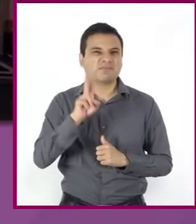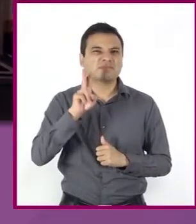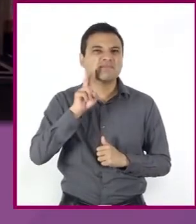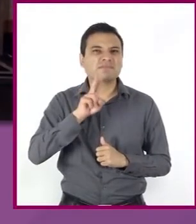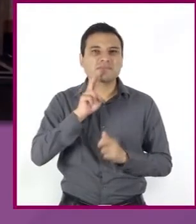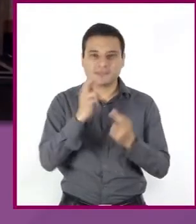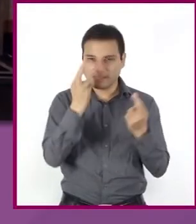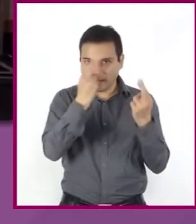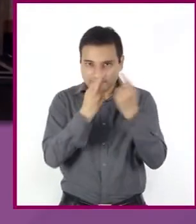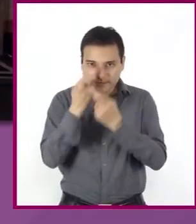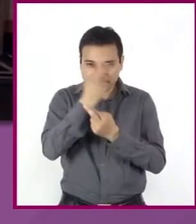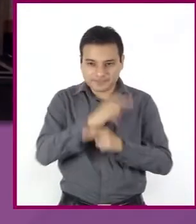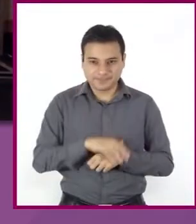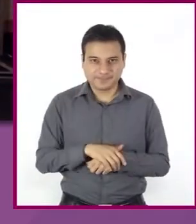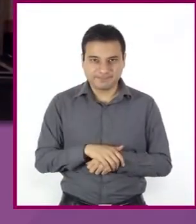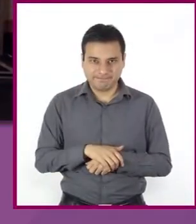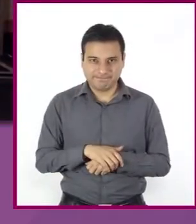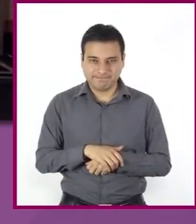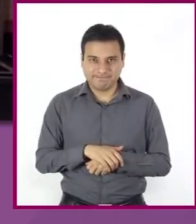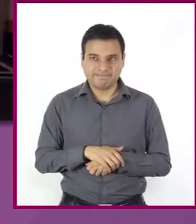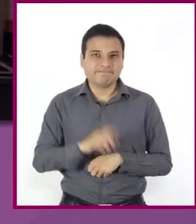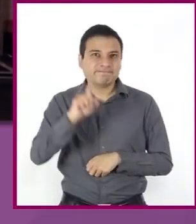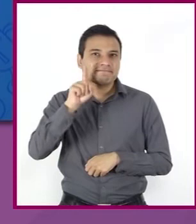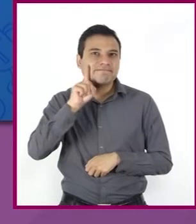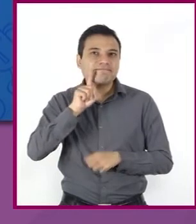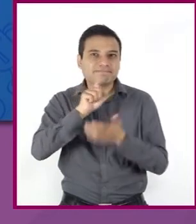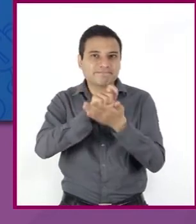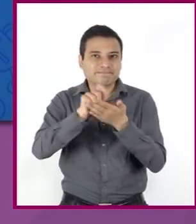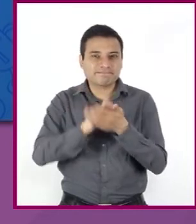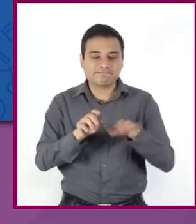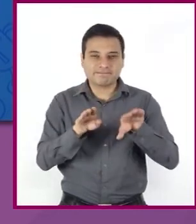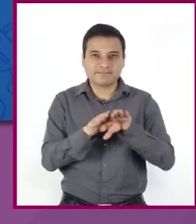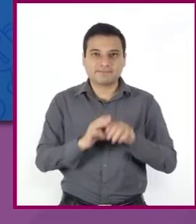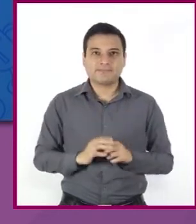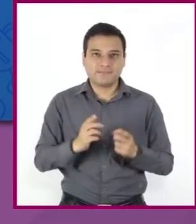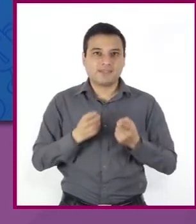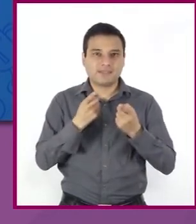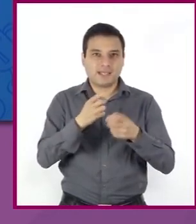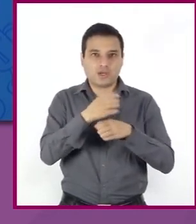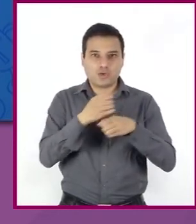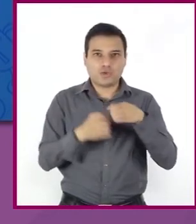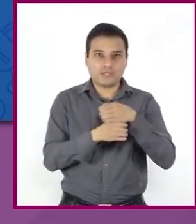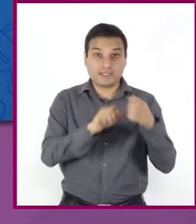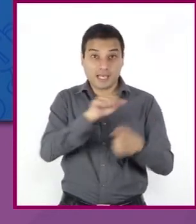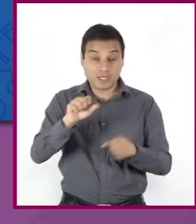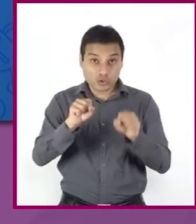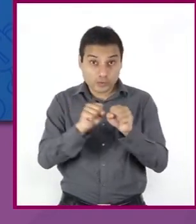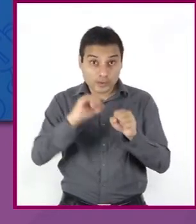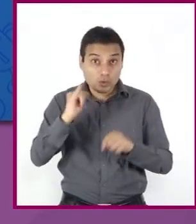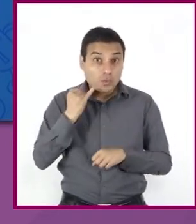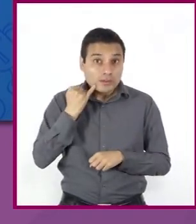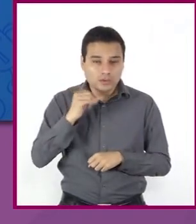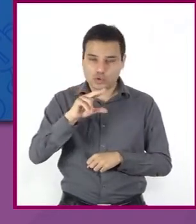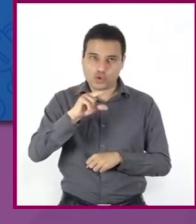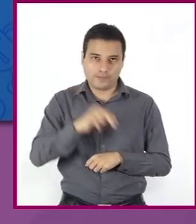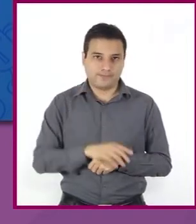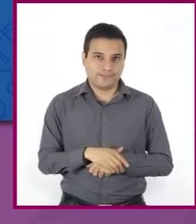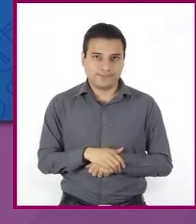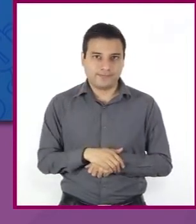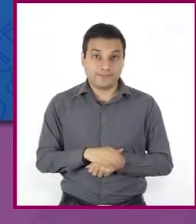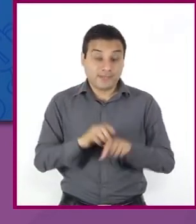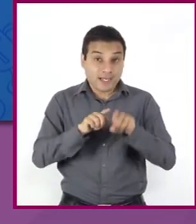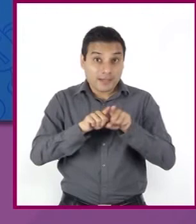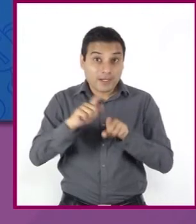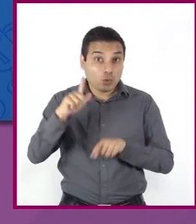Revisemos primero el texto de Gabriela Mistral. ¿Dejo mis bienes a mi sobrino Juan? No. ¿A mi